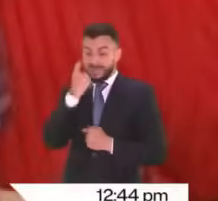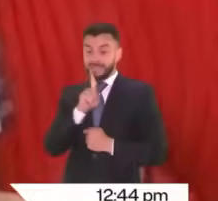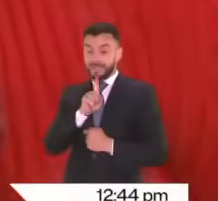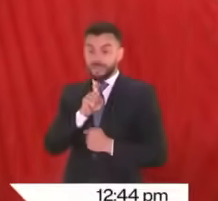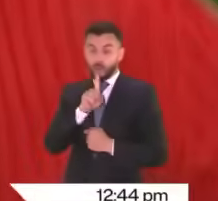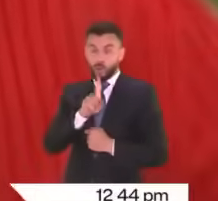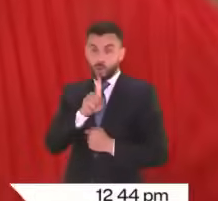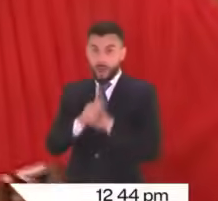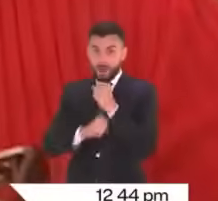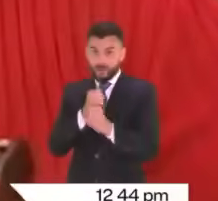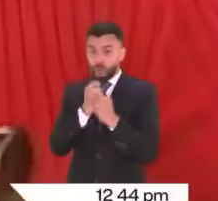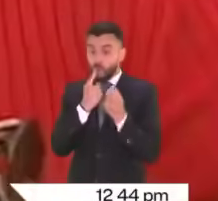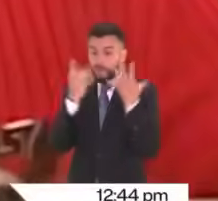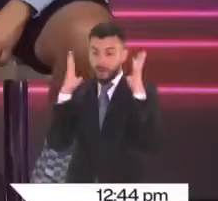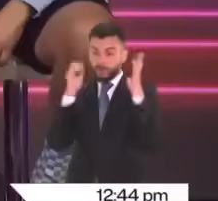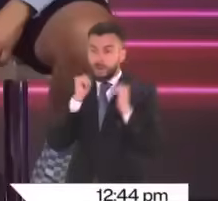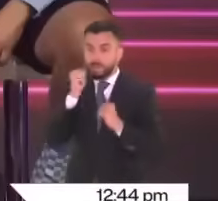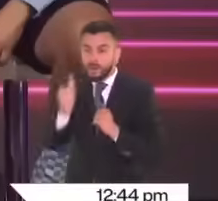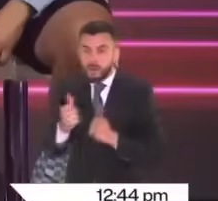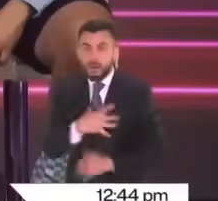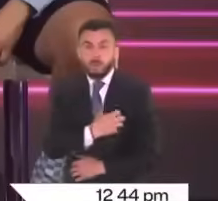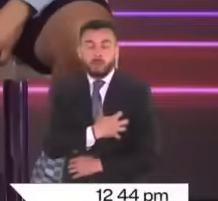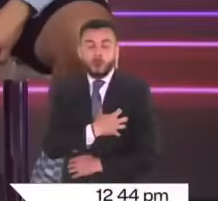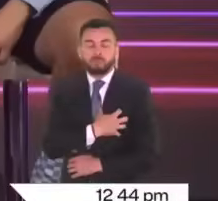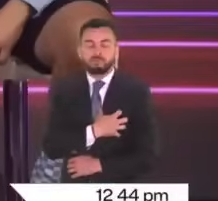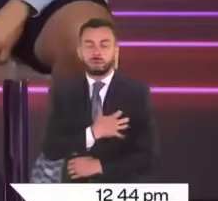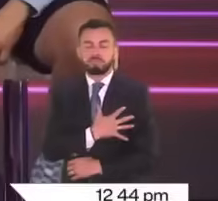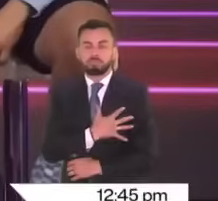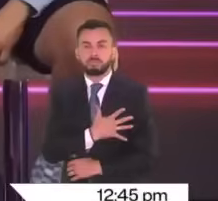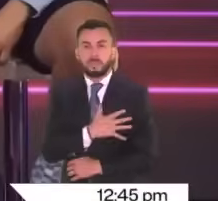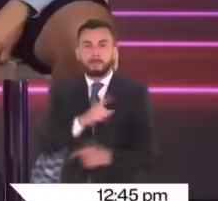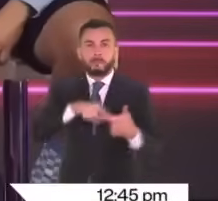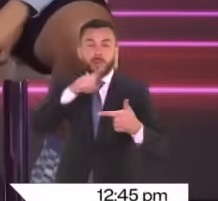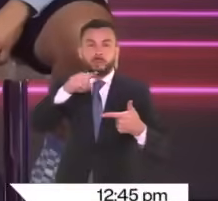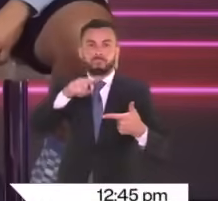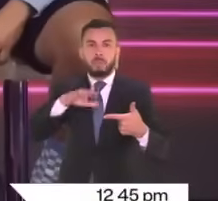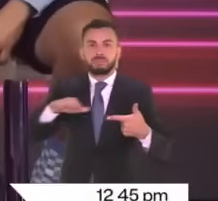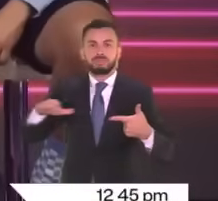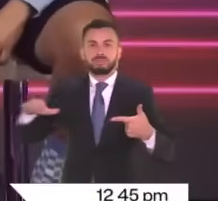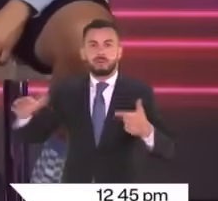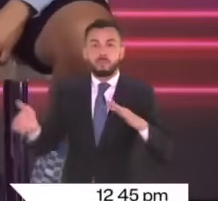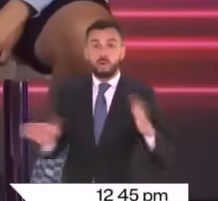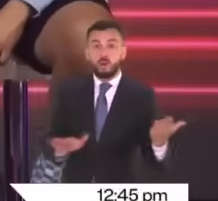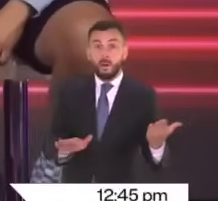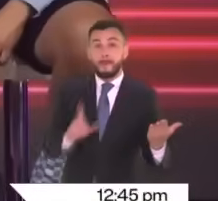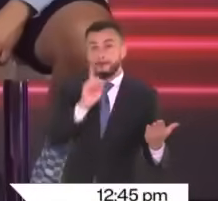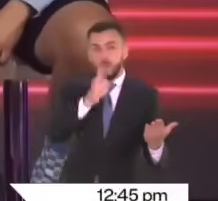latir, pero su sonrisa permanecerá por siempre plasmada en cada una de las personas a las que conoció.